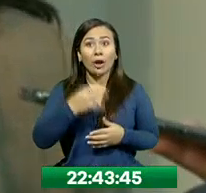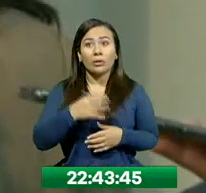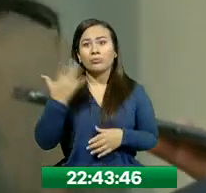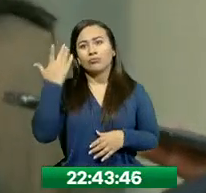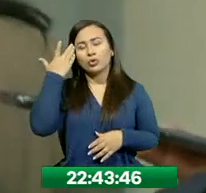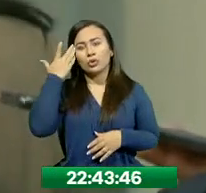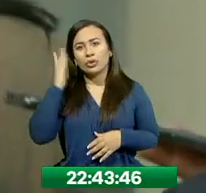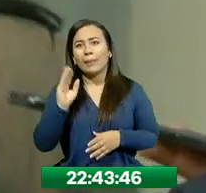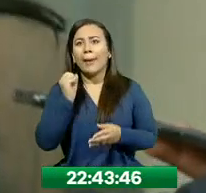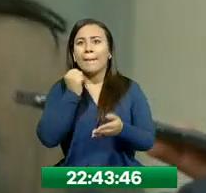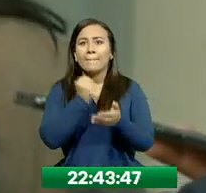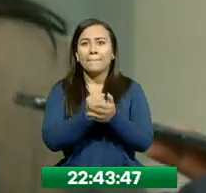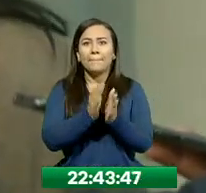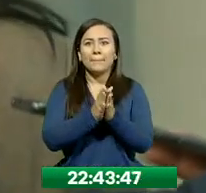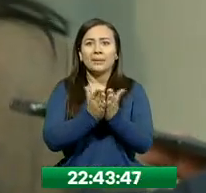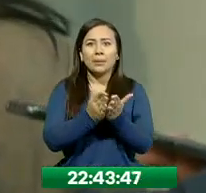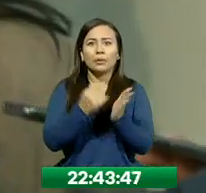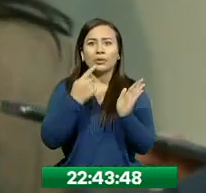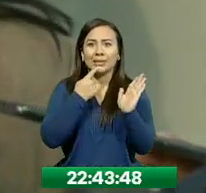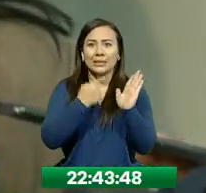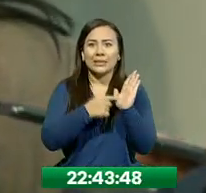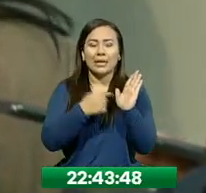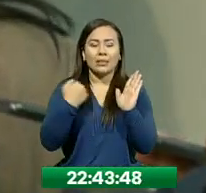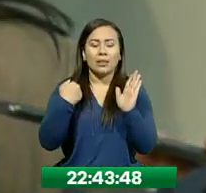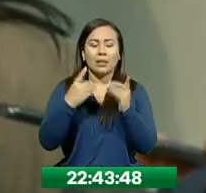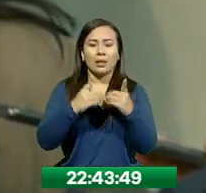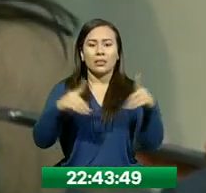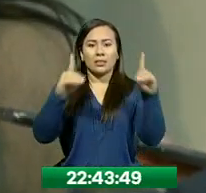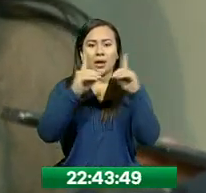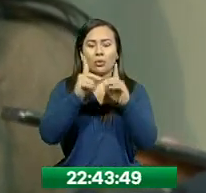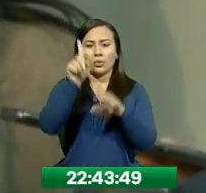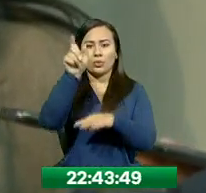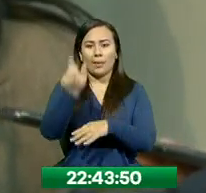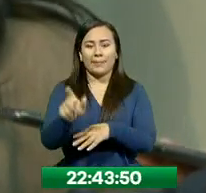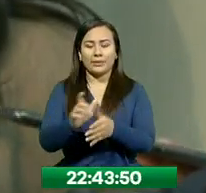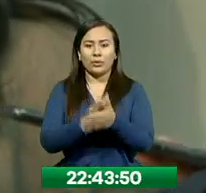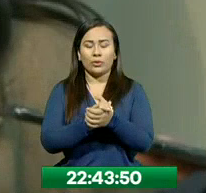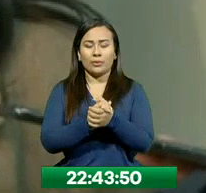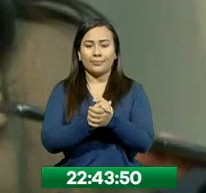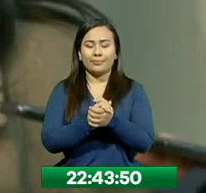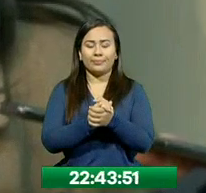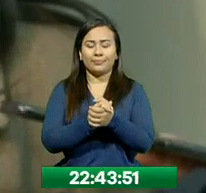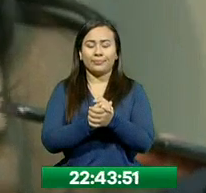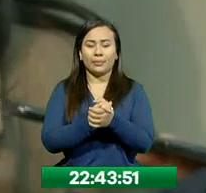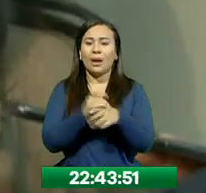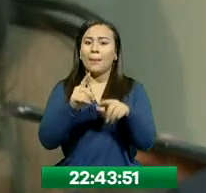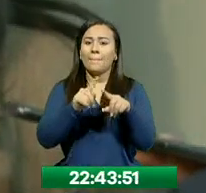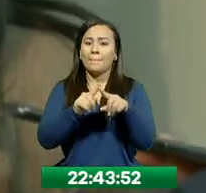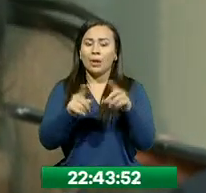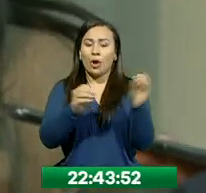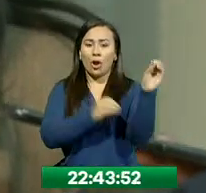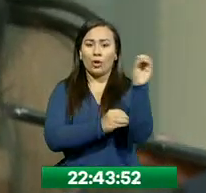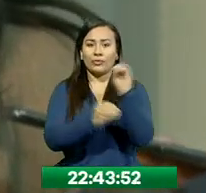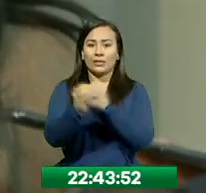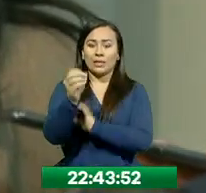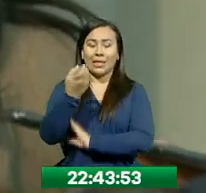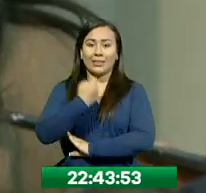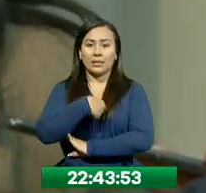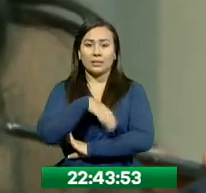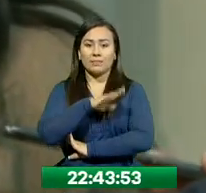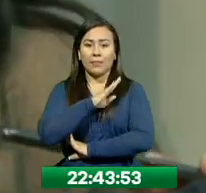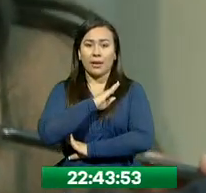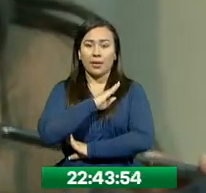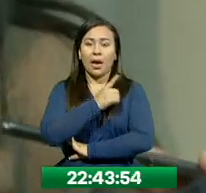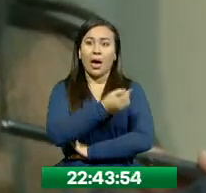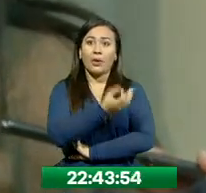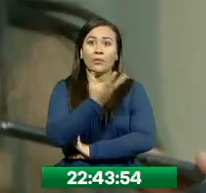pasaporte que contiene supuestamente los datos del informante, sin embargo, el embajador de España ha